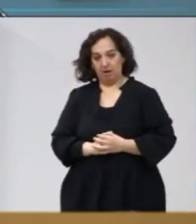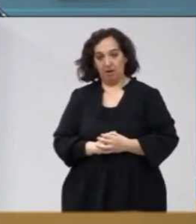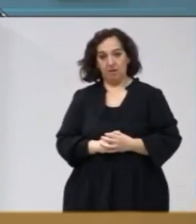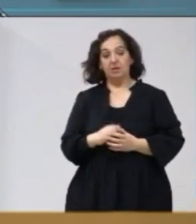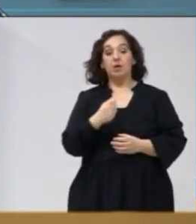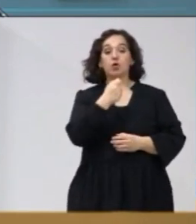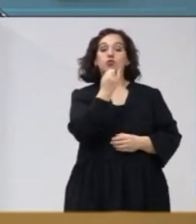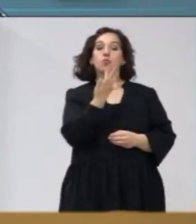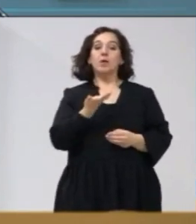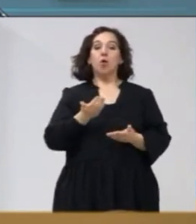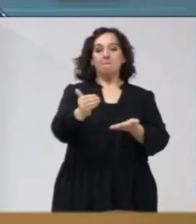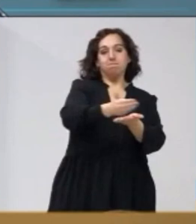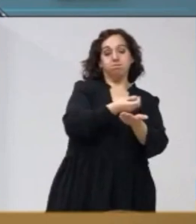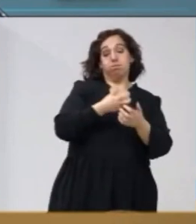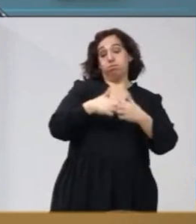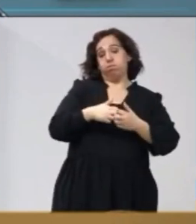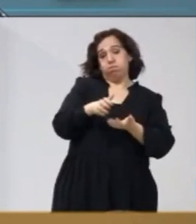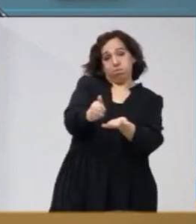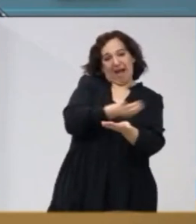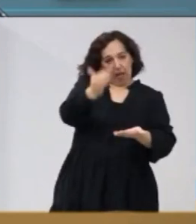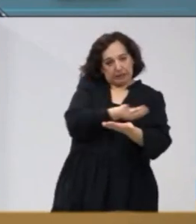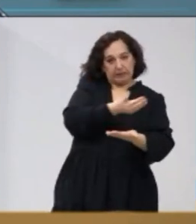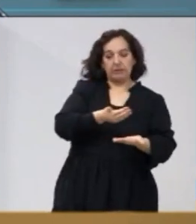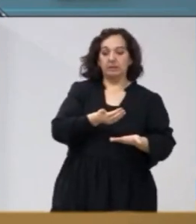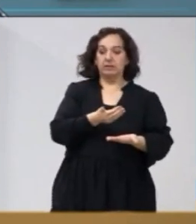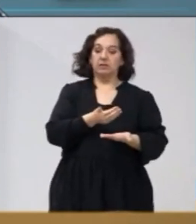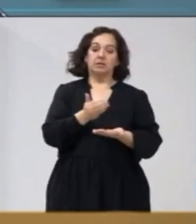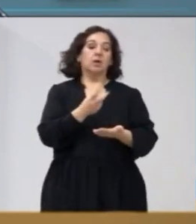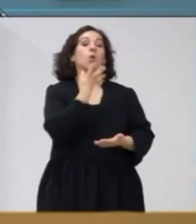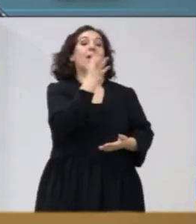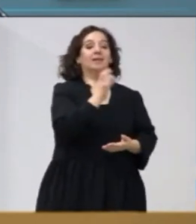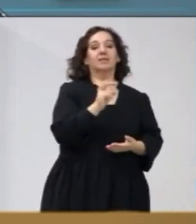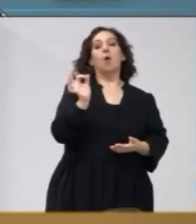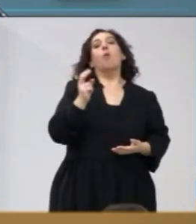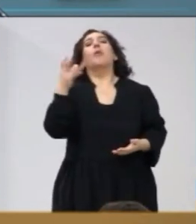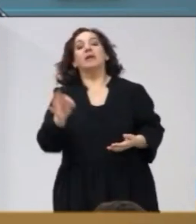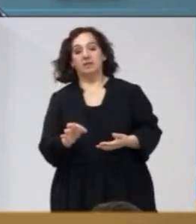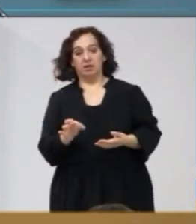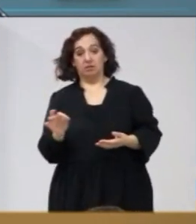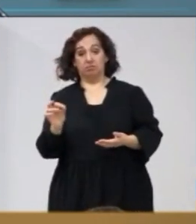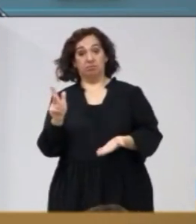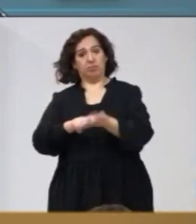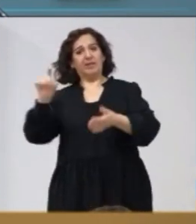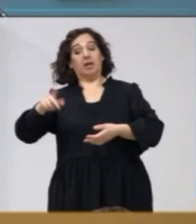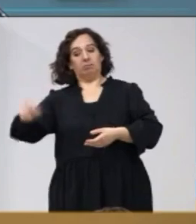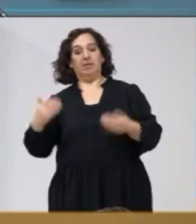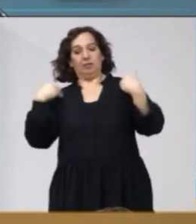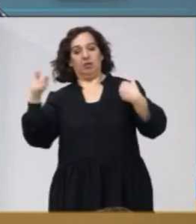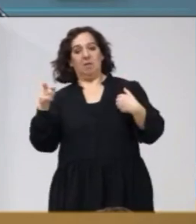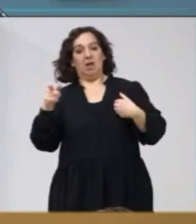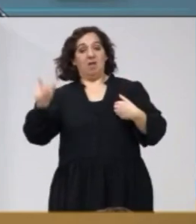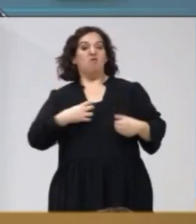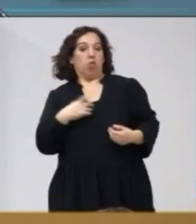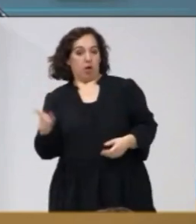número de palas que se han movido, en vez de 40 son 20, es ese señor.